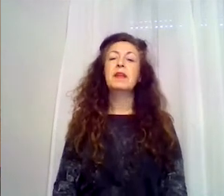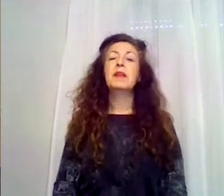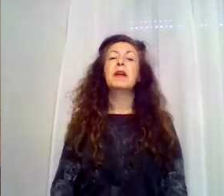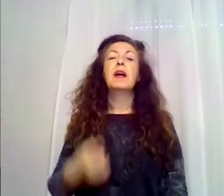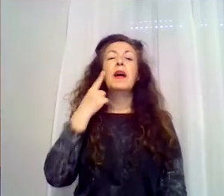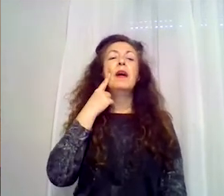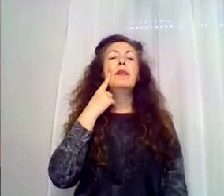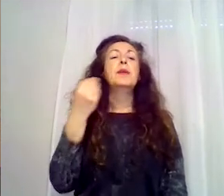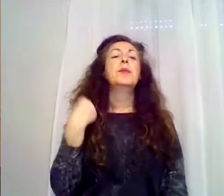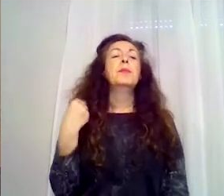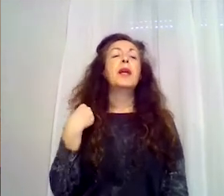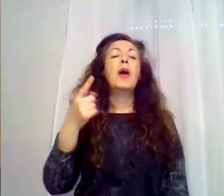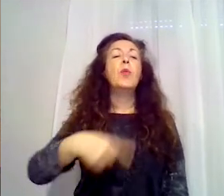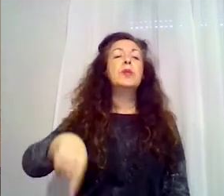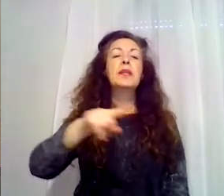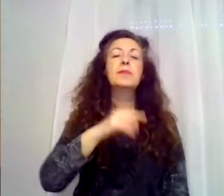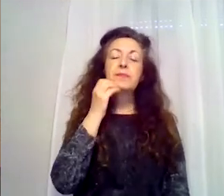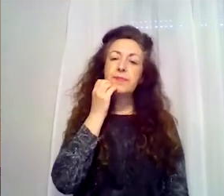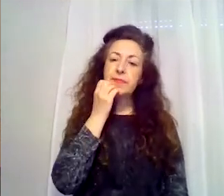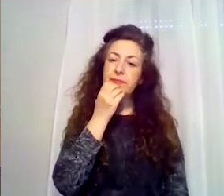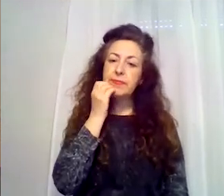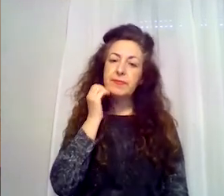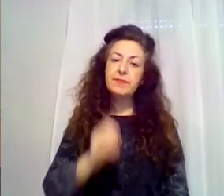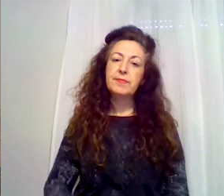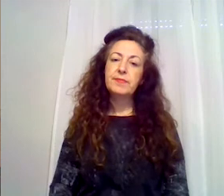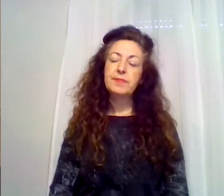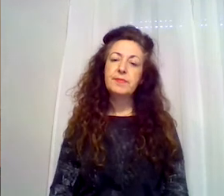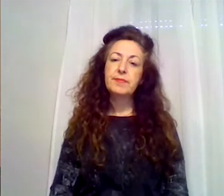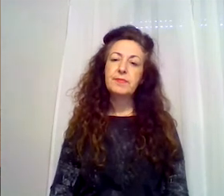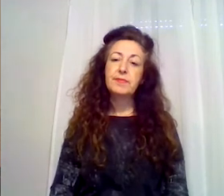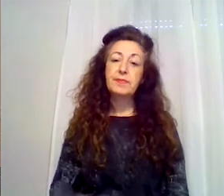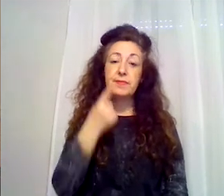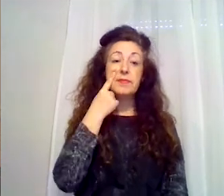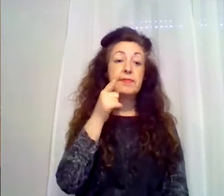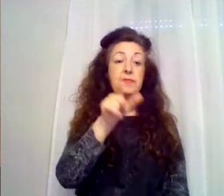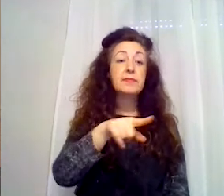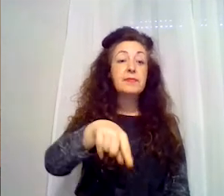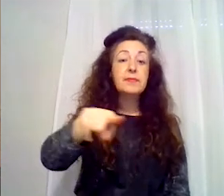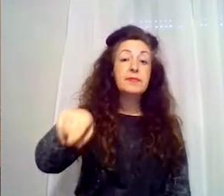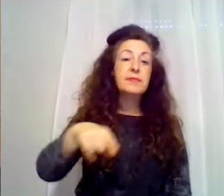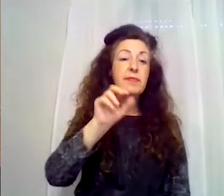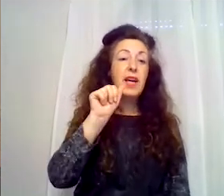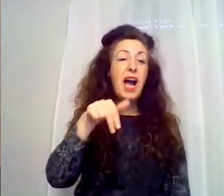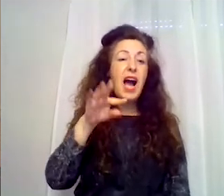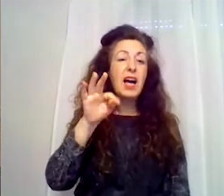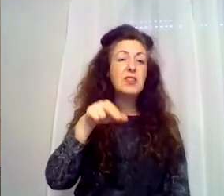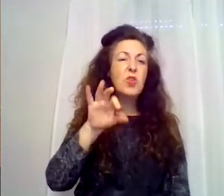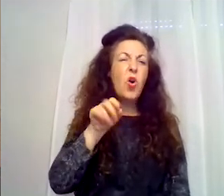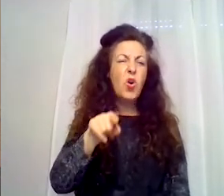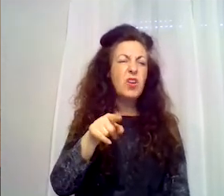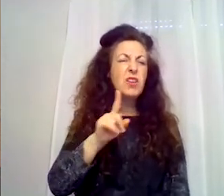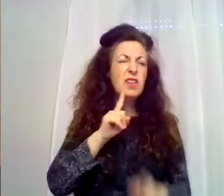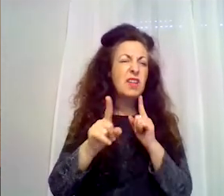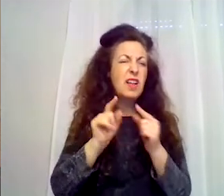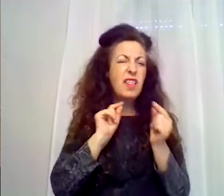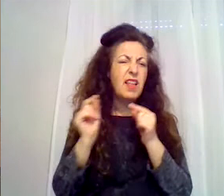de alguien que sabe gozar de la vida, que es libre, que se entrega a los placeres, que disfruta libremente del sexo y de la comida.